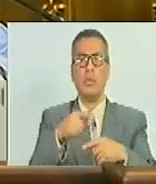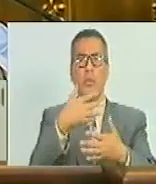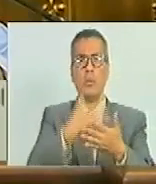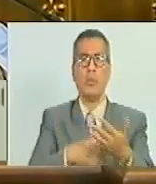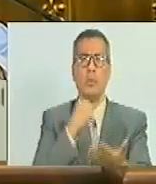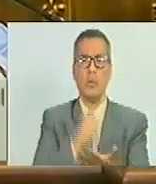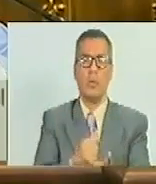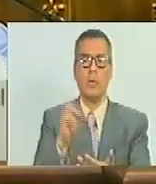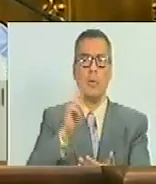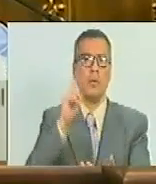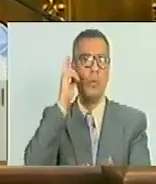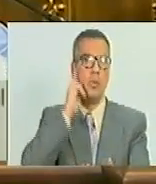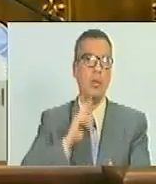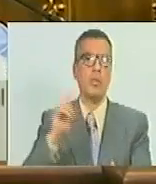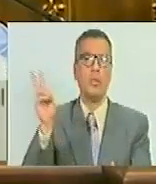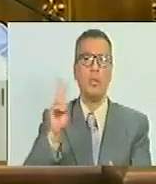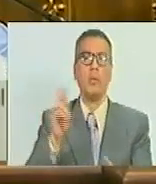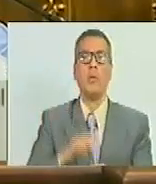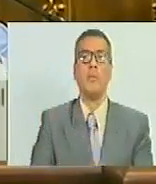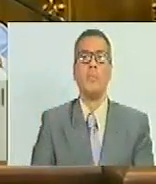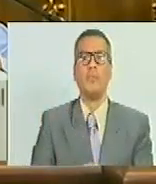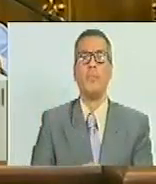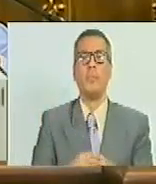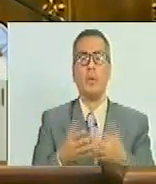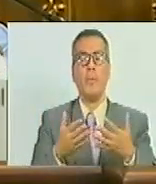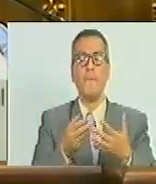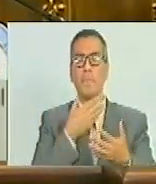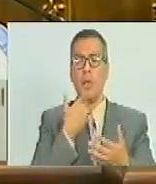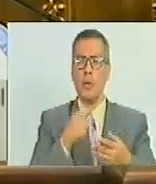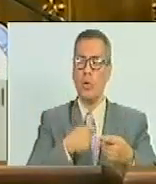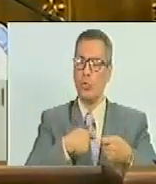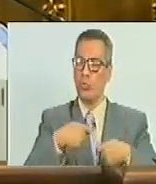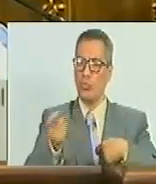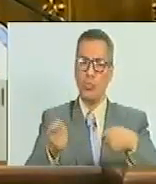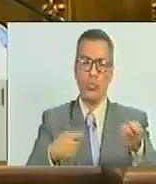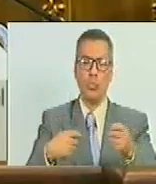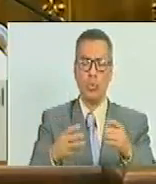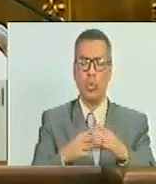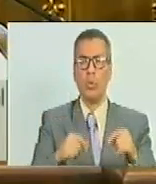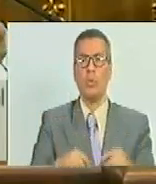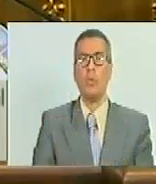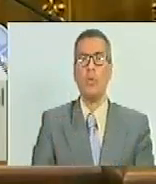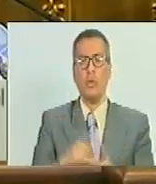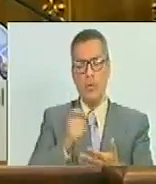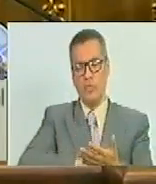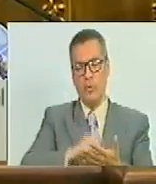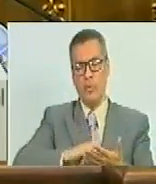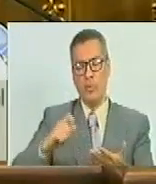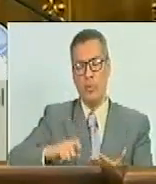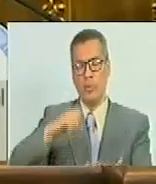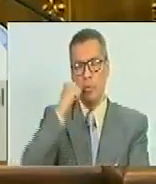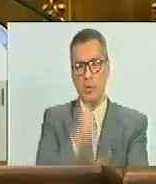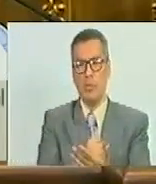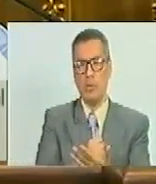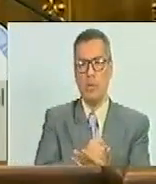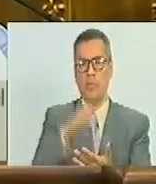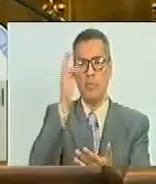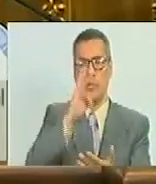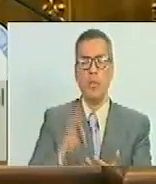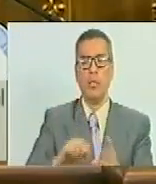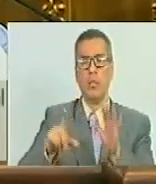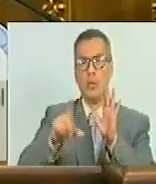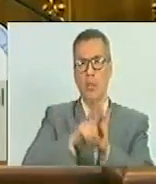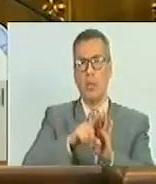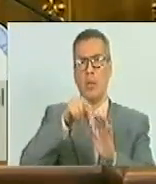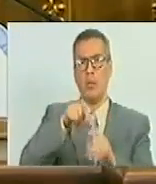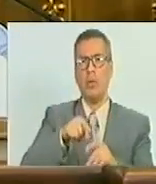Oficial de la República Bolivariana de Venezuela y dar máxima difusión del mismo. Dado firmado y sellado en el Palacio Federal